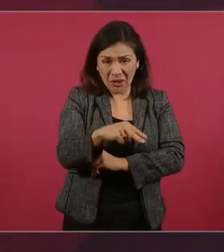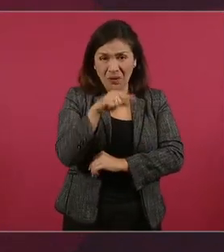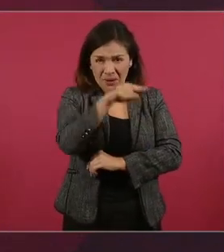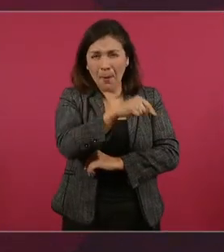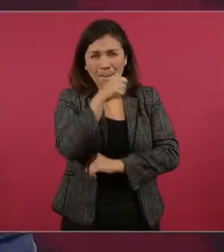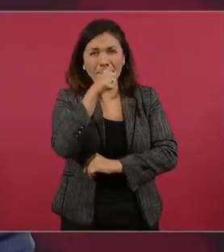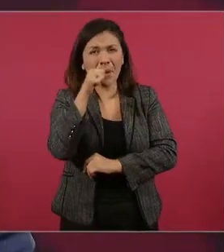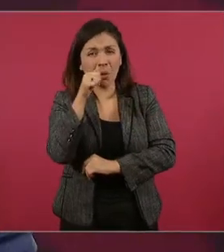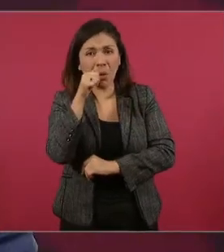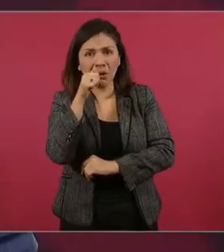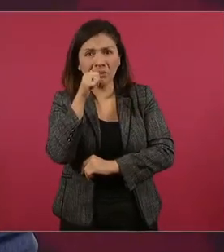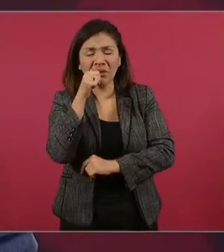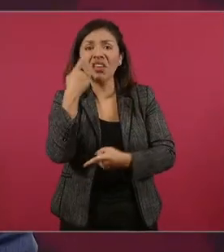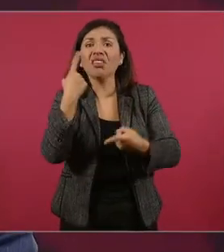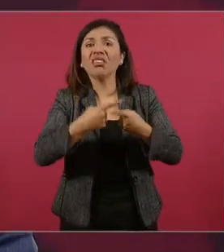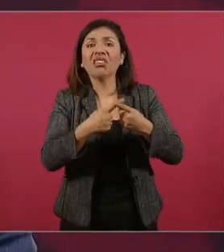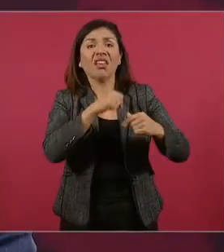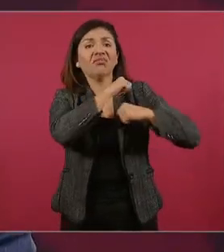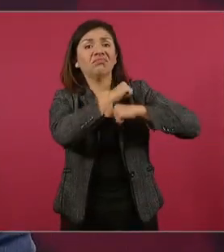estuviese manejado